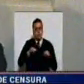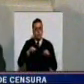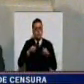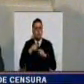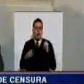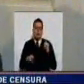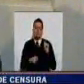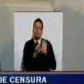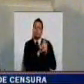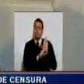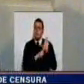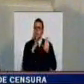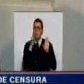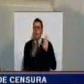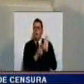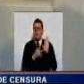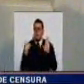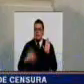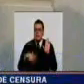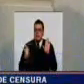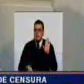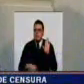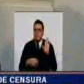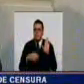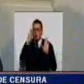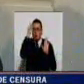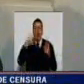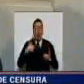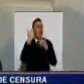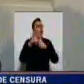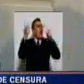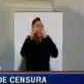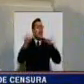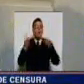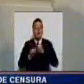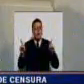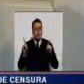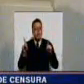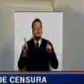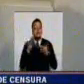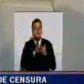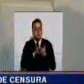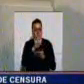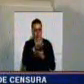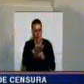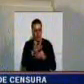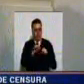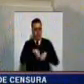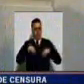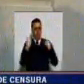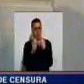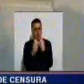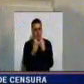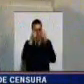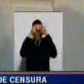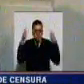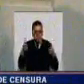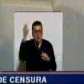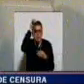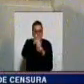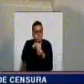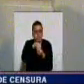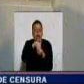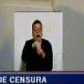libre concurrencia que tiene que tener estas enajenaciones. Agrega el Consejo de Estado en sala plena, esa pluralidad se requiere para que a través